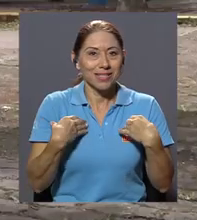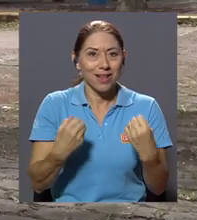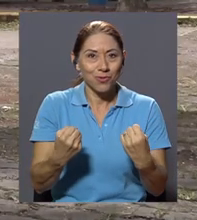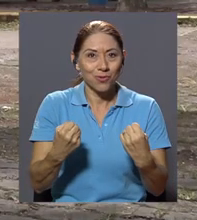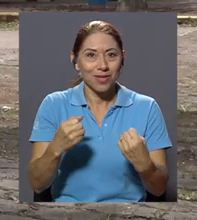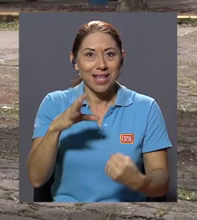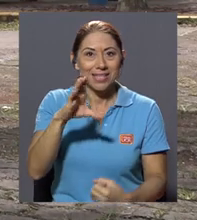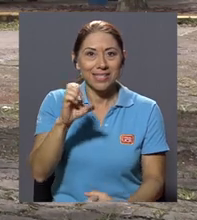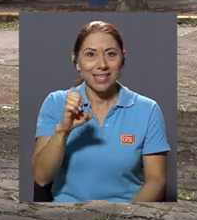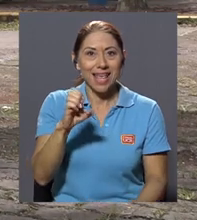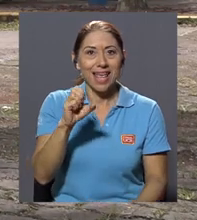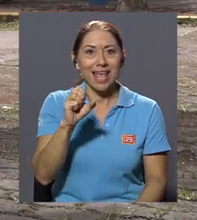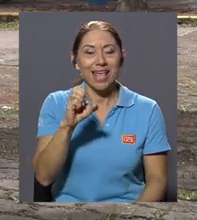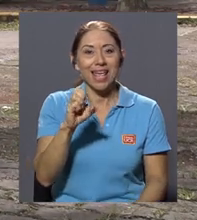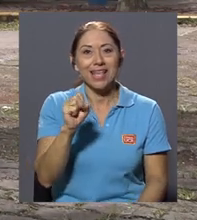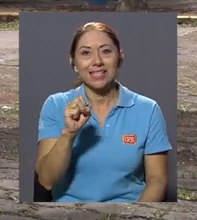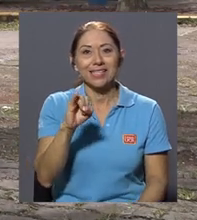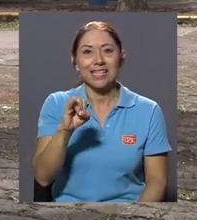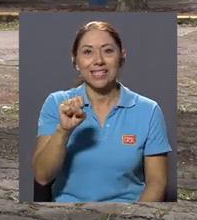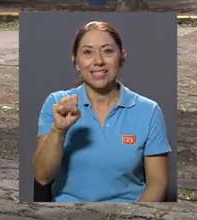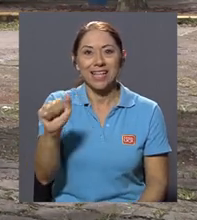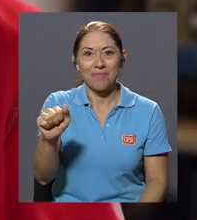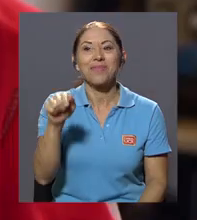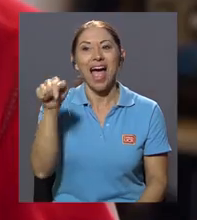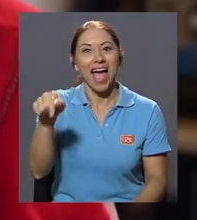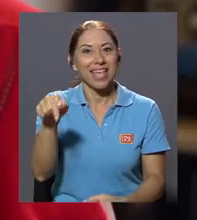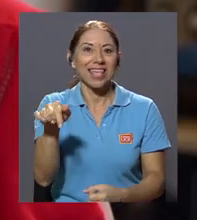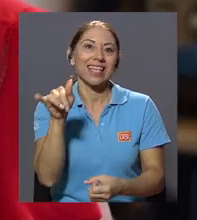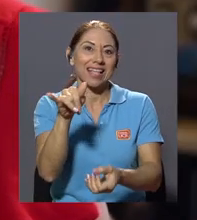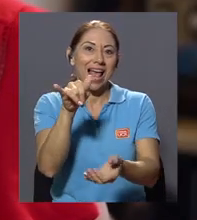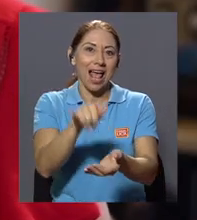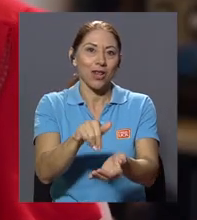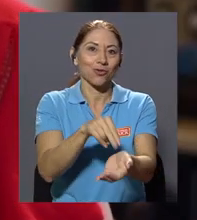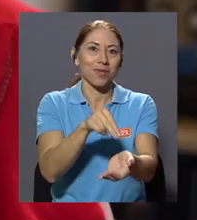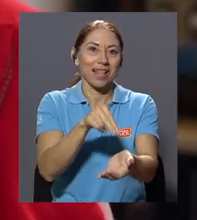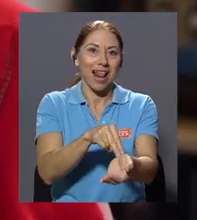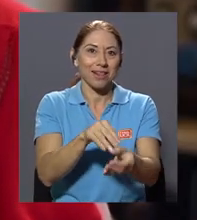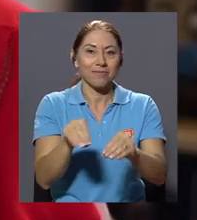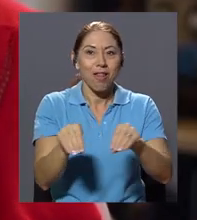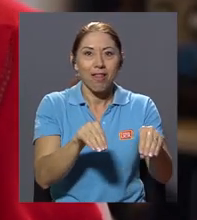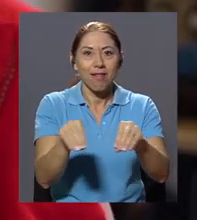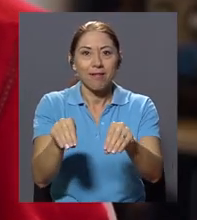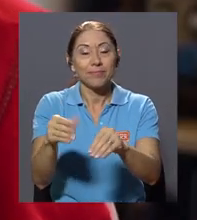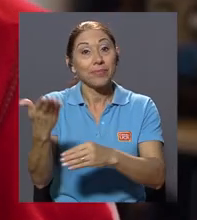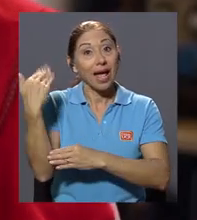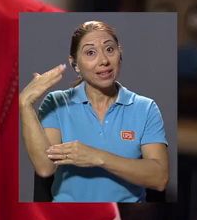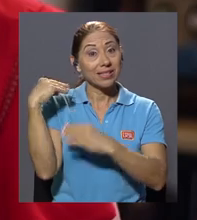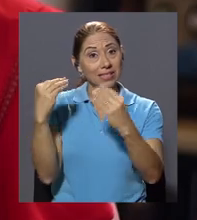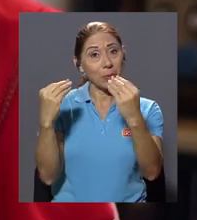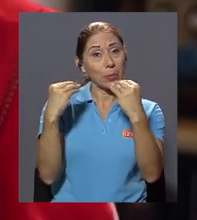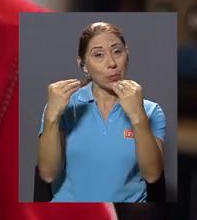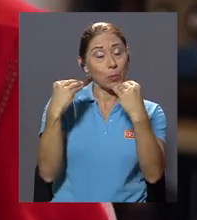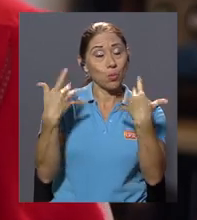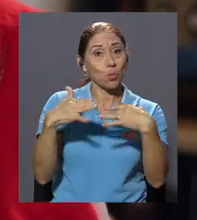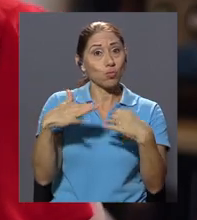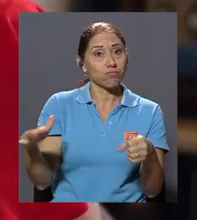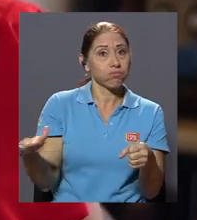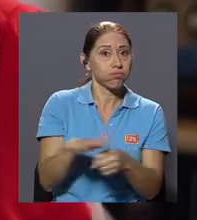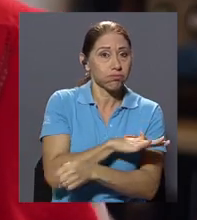CESISA, donde se ubica este hospital andante. Nos dieron una enseñanza muy completa, pues